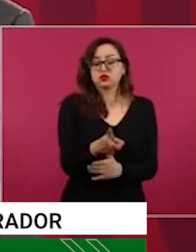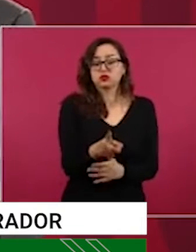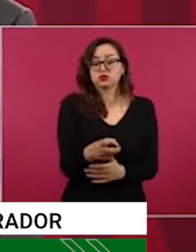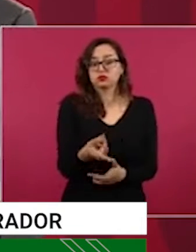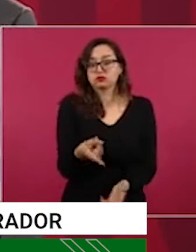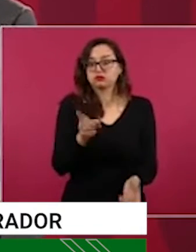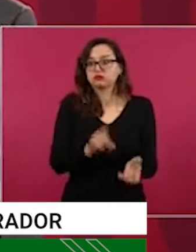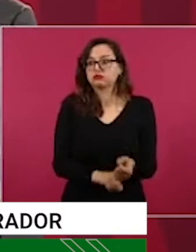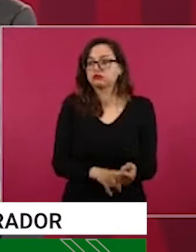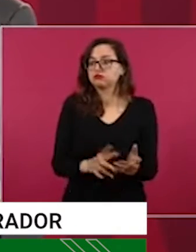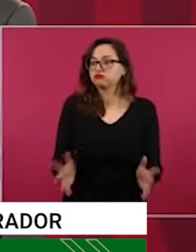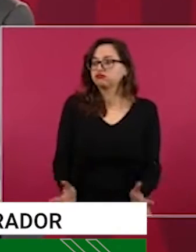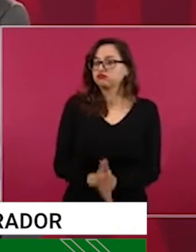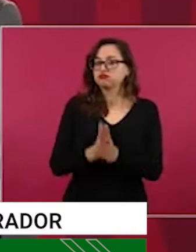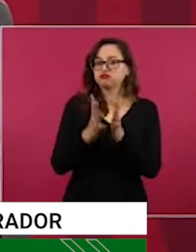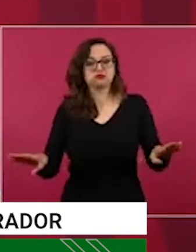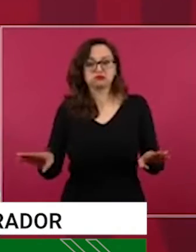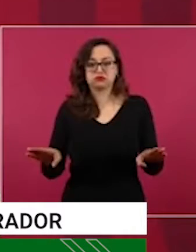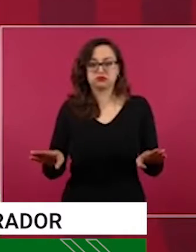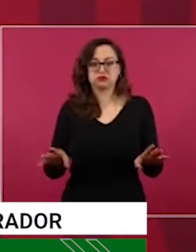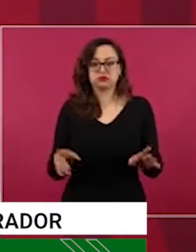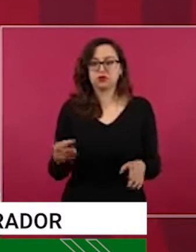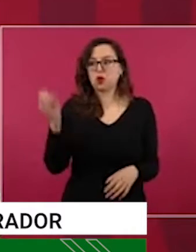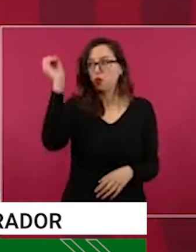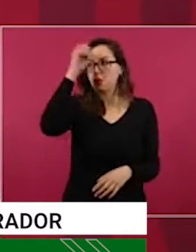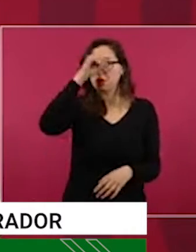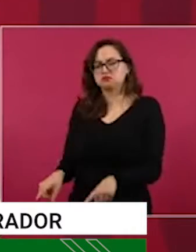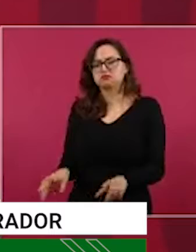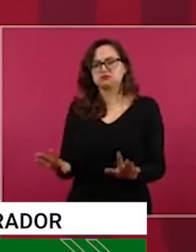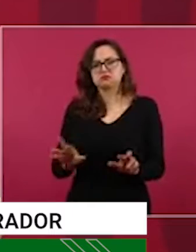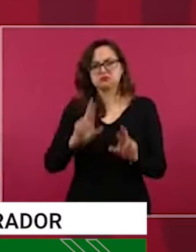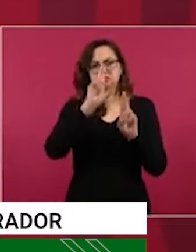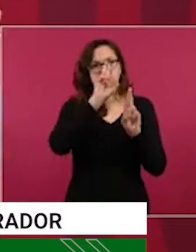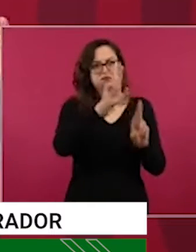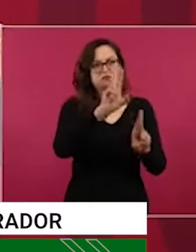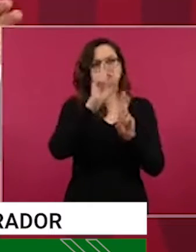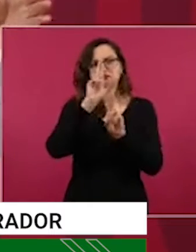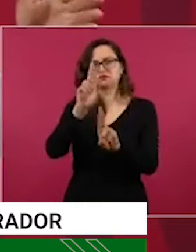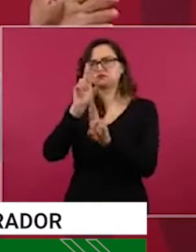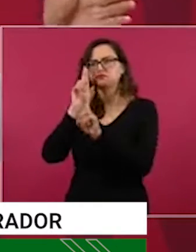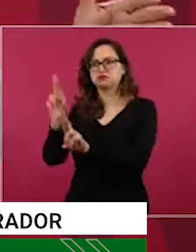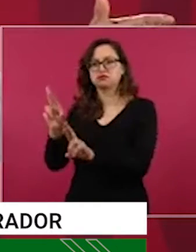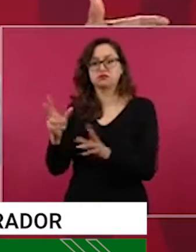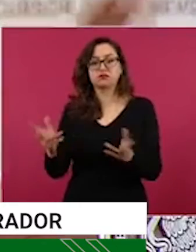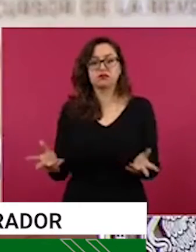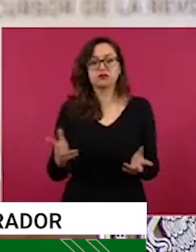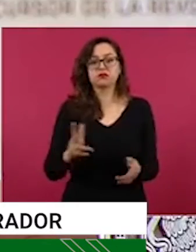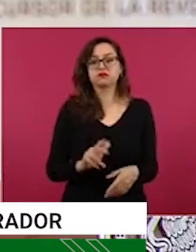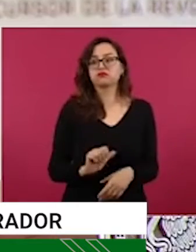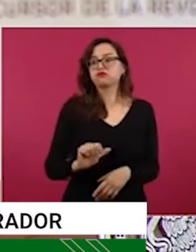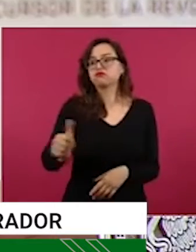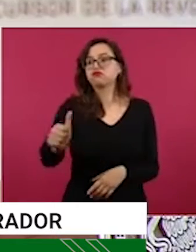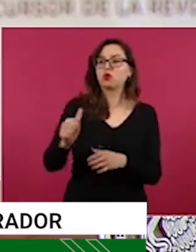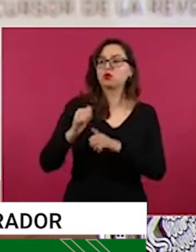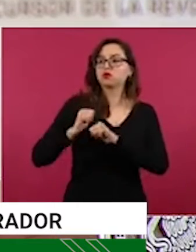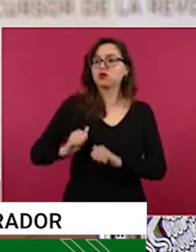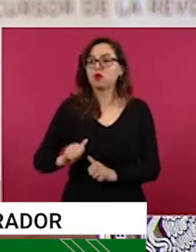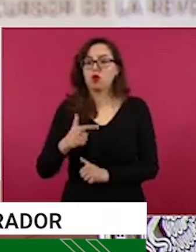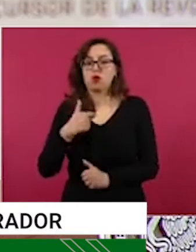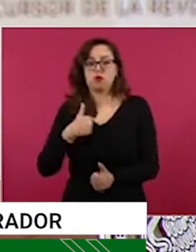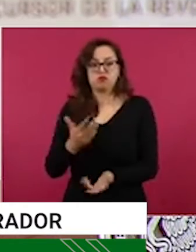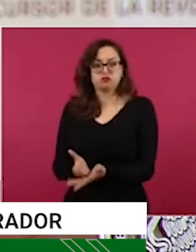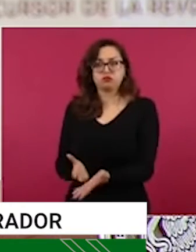que pertenece. Yo no intervengo en asuntos de otros poderes,